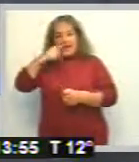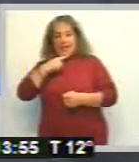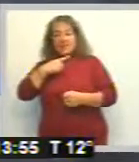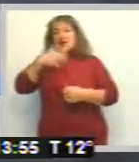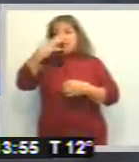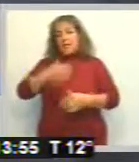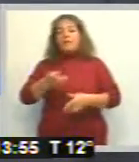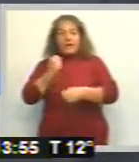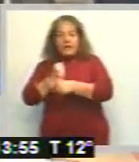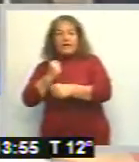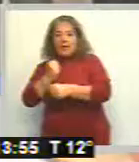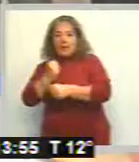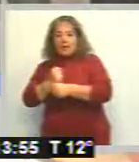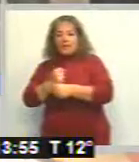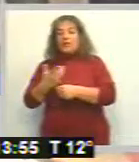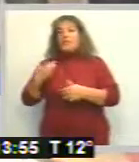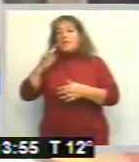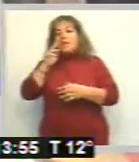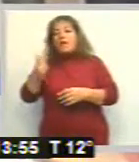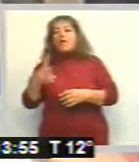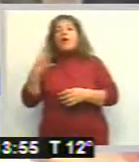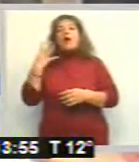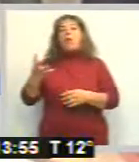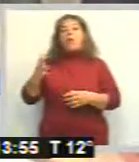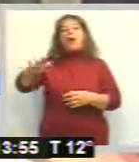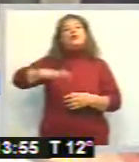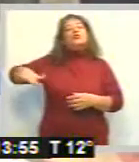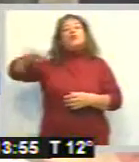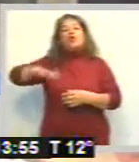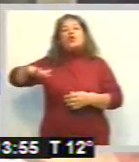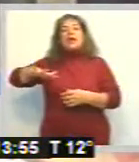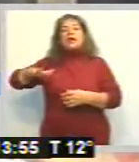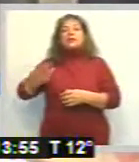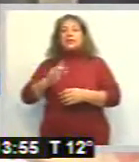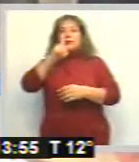va a ir concretando. Vamos a tratar de hacerlo en cuatro grandes zonas de la ciudad, zona norte,